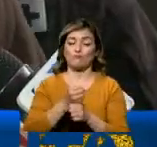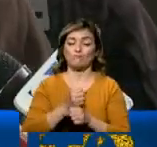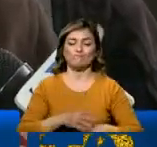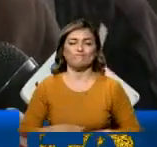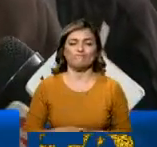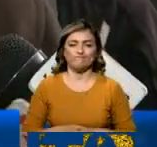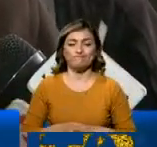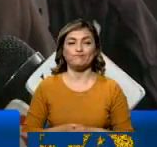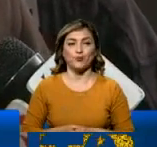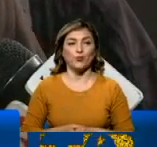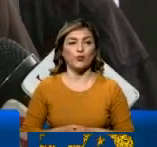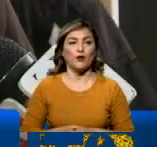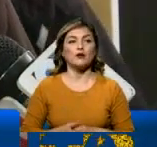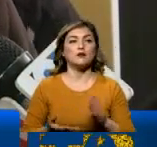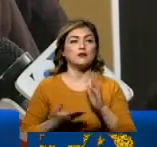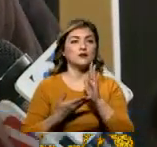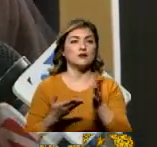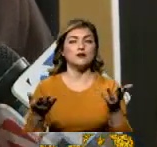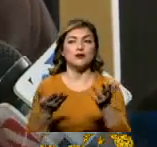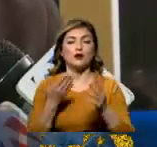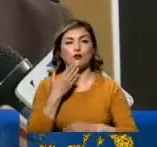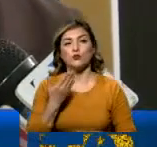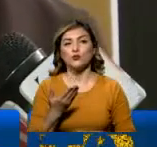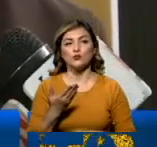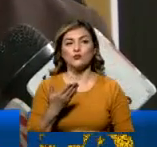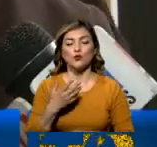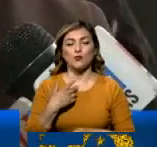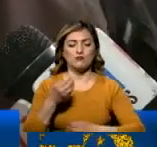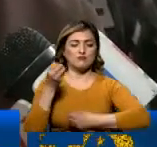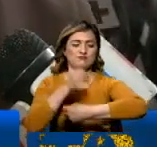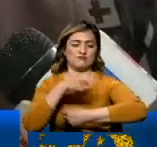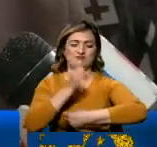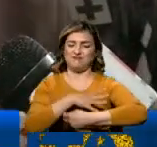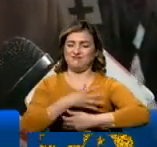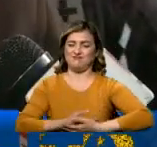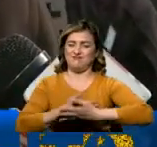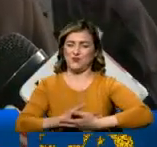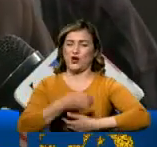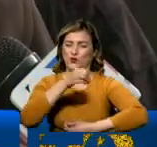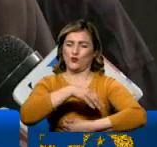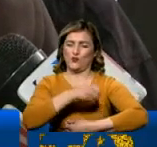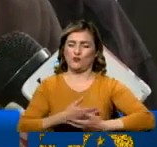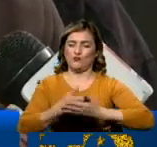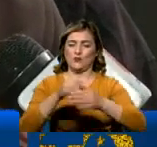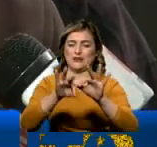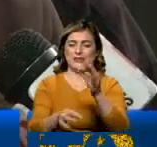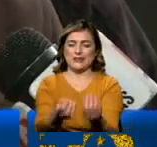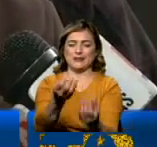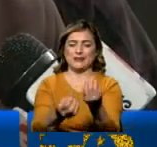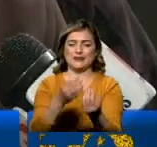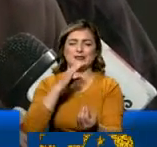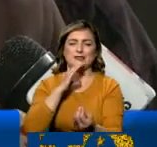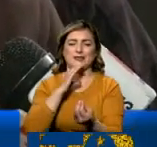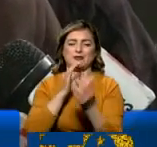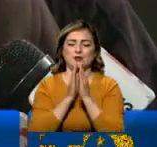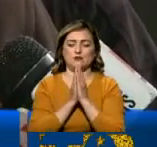contemplando fundamentalmente acciones con respecto al año viejo, a la quema de años, a las cenas, a las